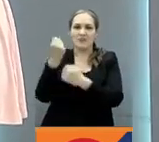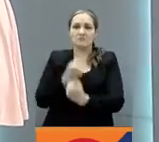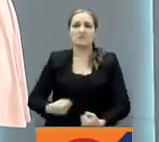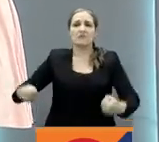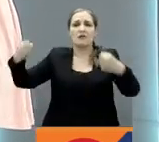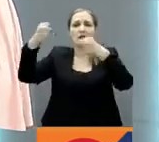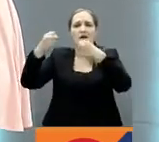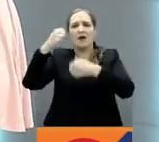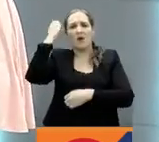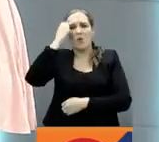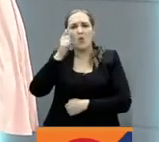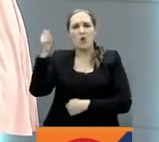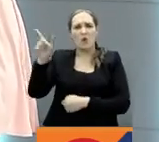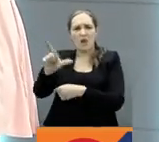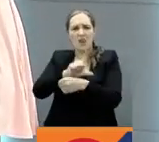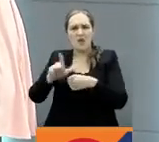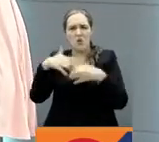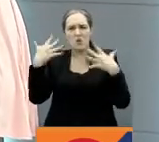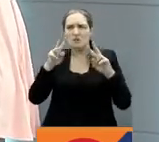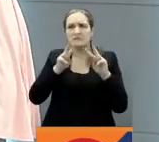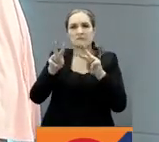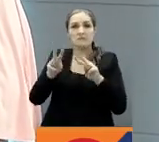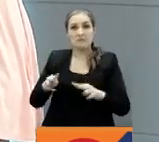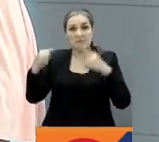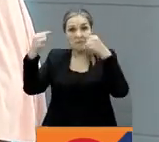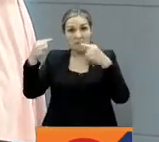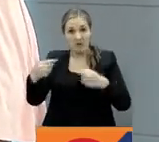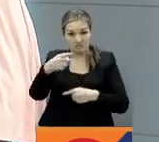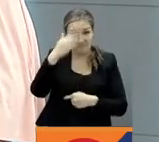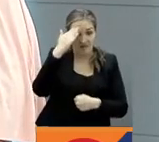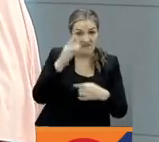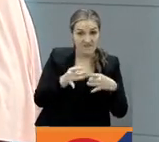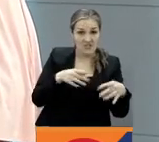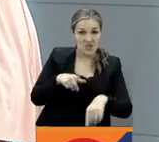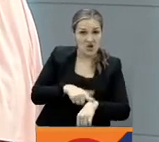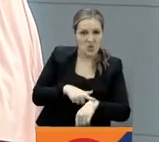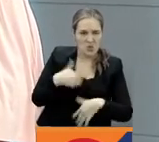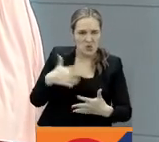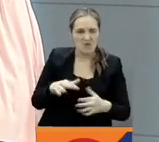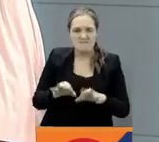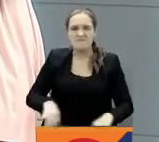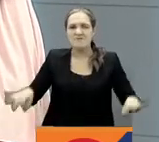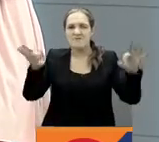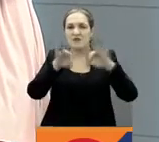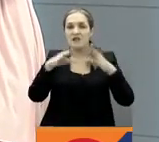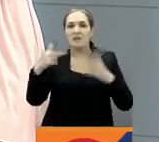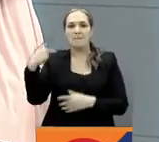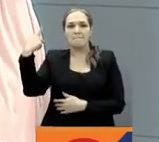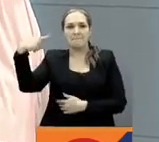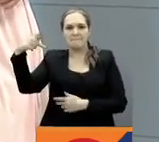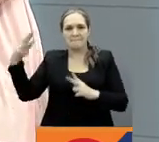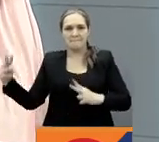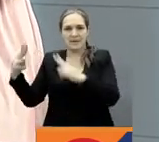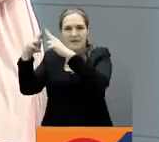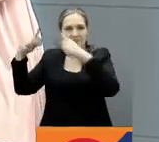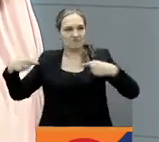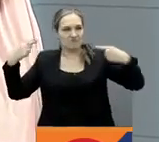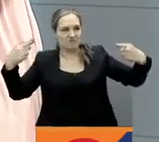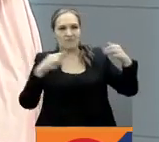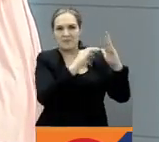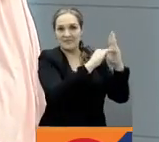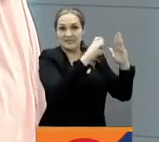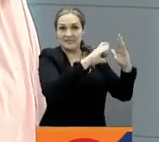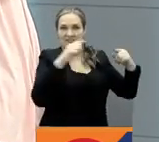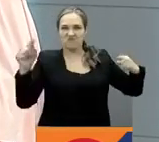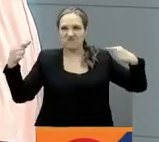League por los grandes partidos que se jugarán. Ustedes ya están agendados porque sin duda el más importante va a ser el del Paris Saint-Germain ante el Manchester City, que tendrá